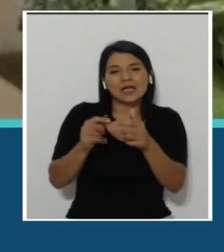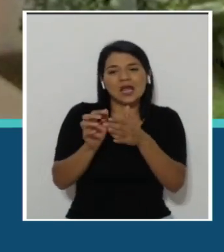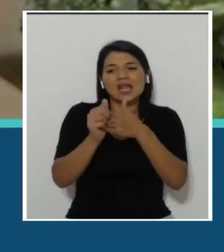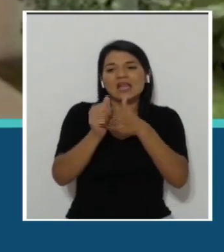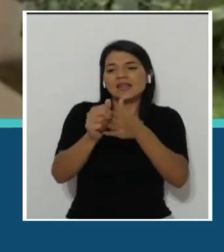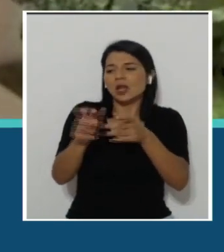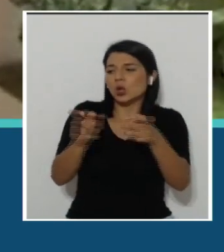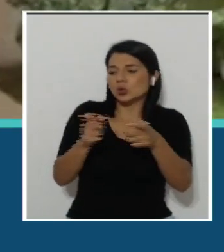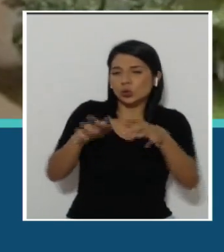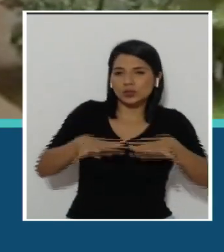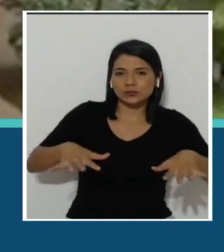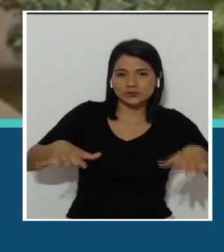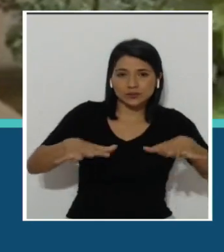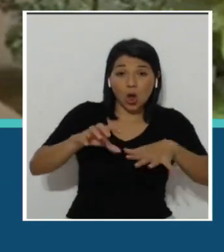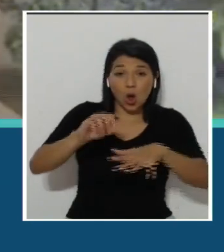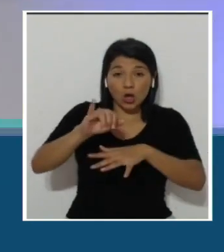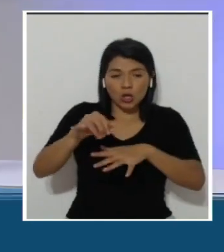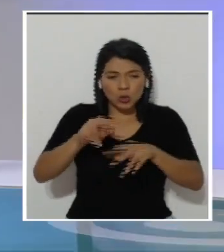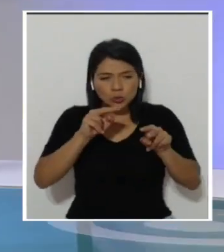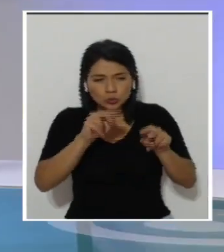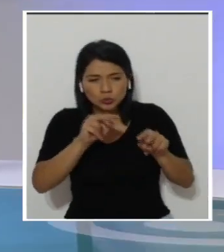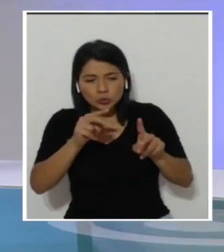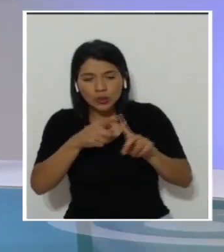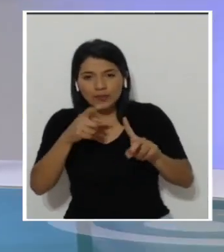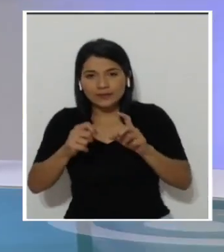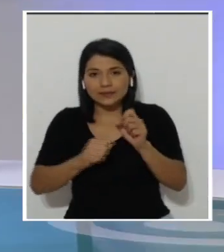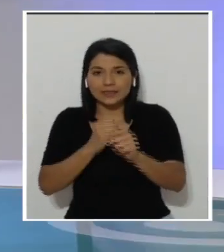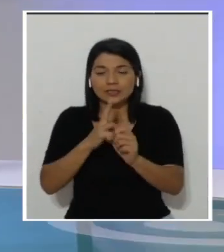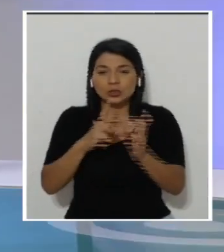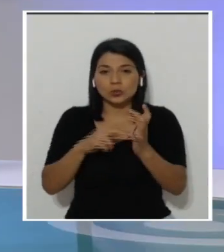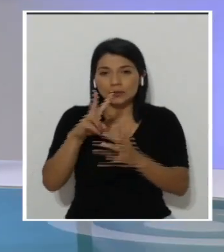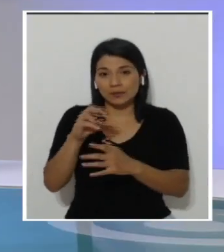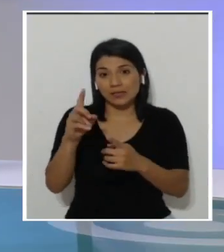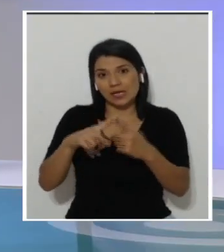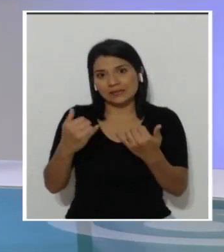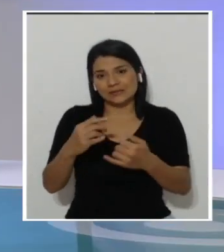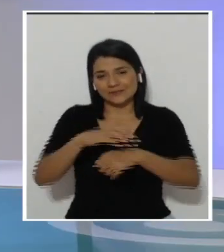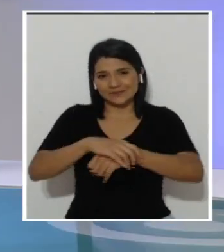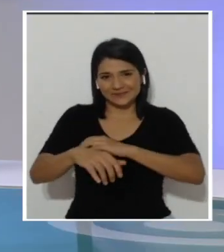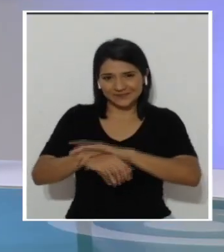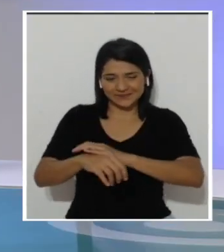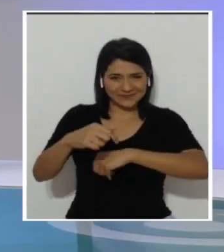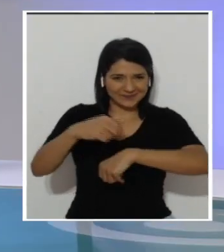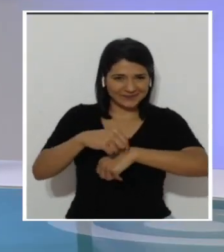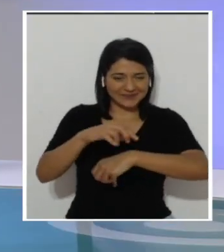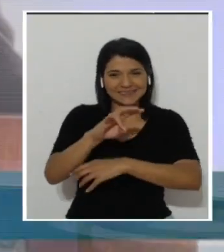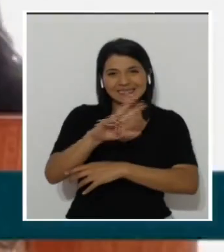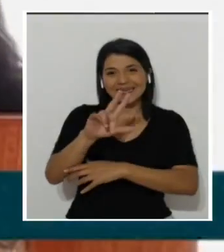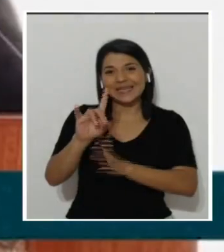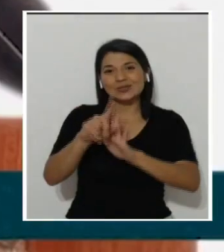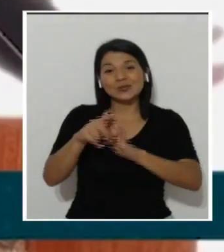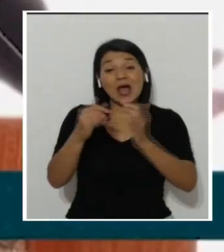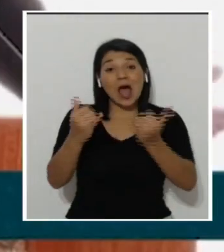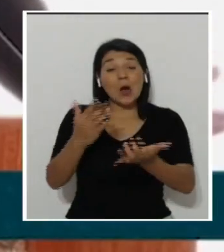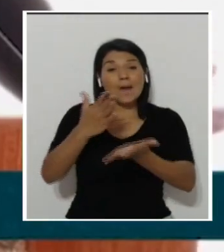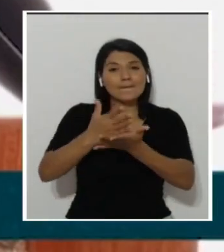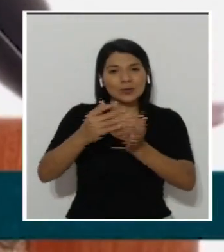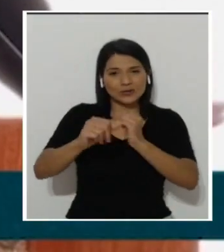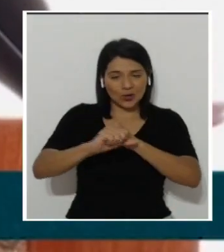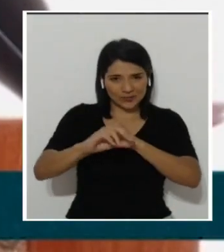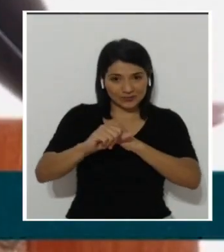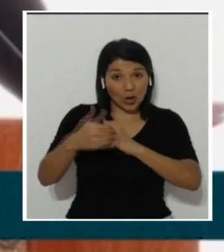caso desde el año 2020. Son las 7:38. Vamos a una pausa comercial. Cuando regresemos,